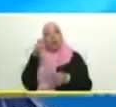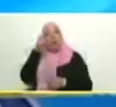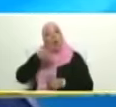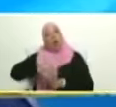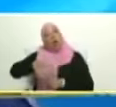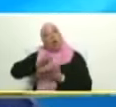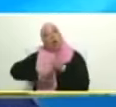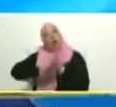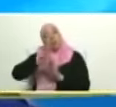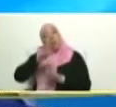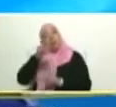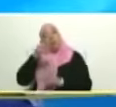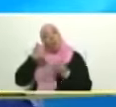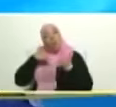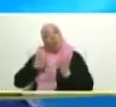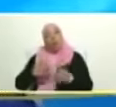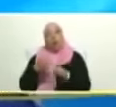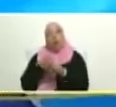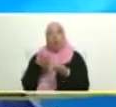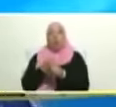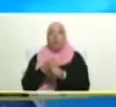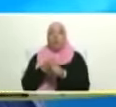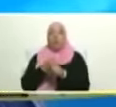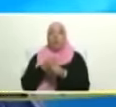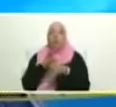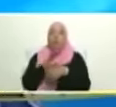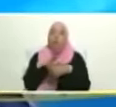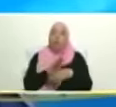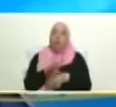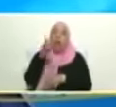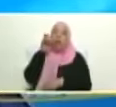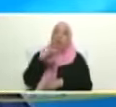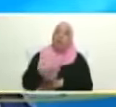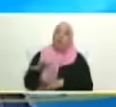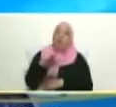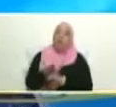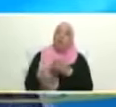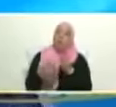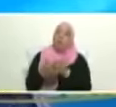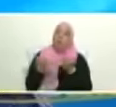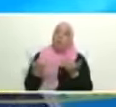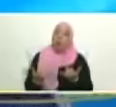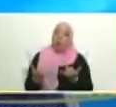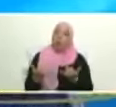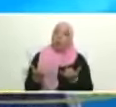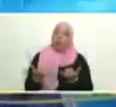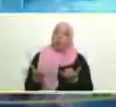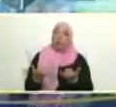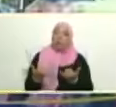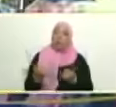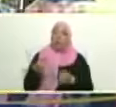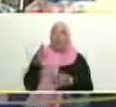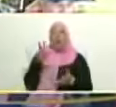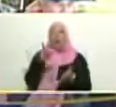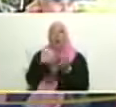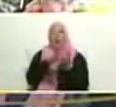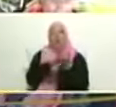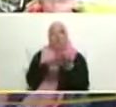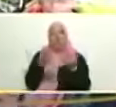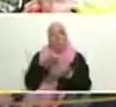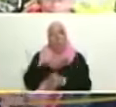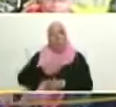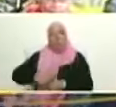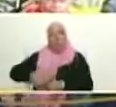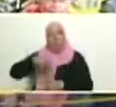avanzaremos sin descanso para la garantía de la protección del pueblo, como usted nos ha ordenado, mi comandante. ¡Cúmplase!